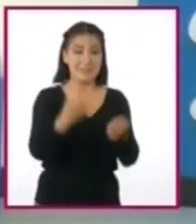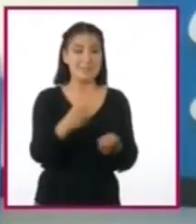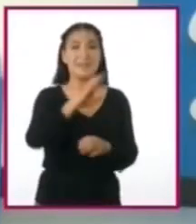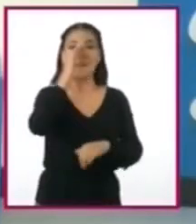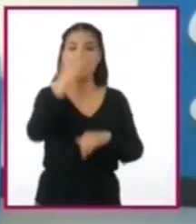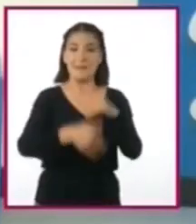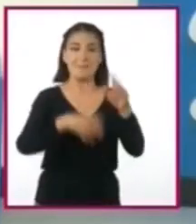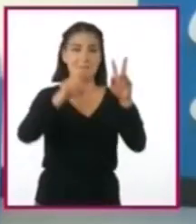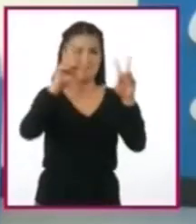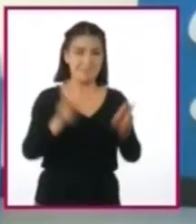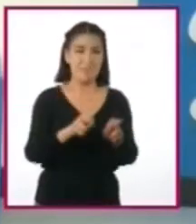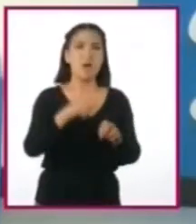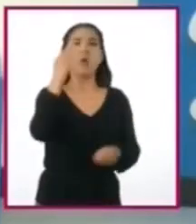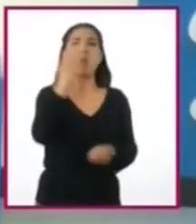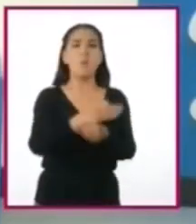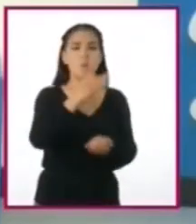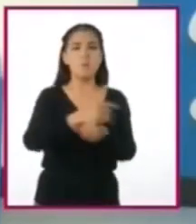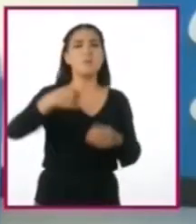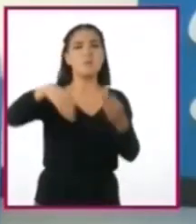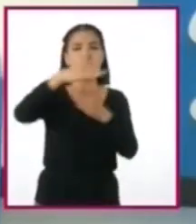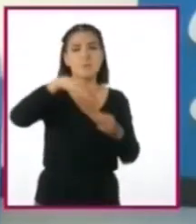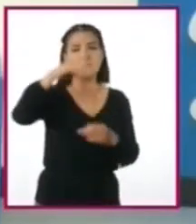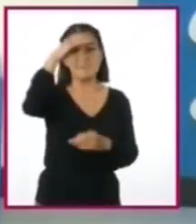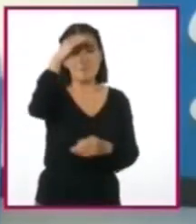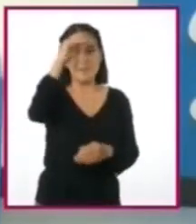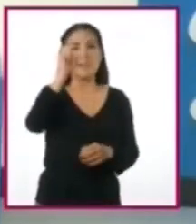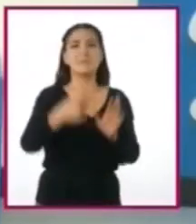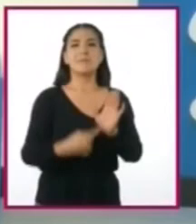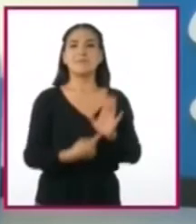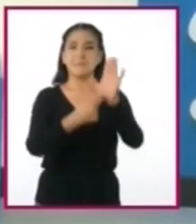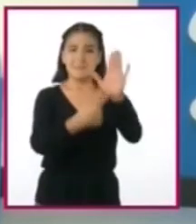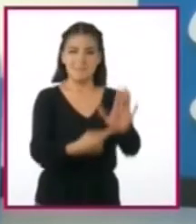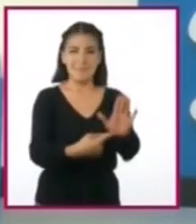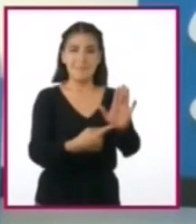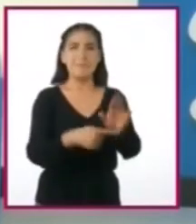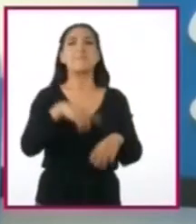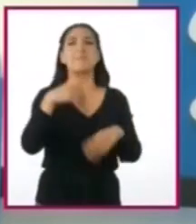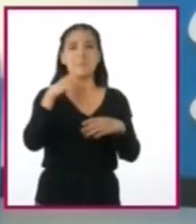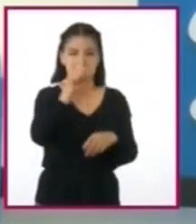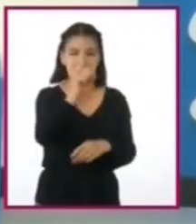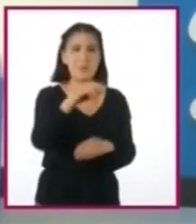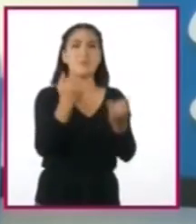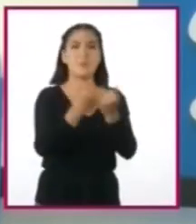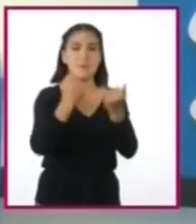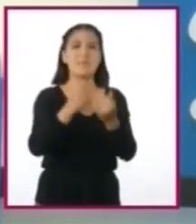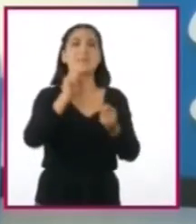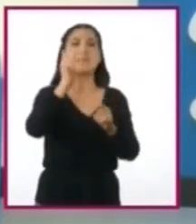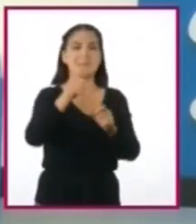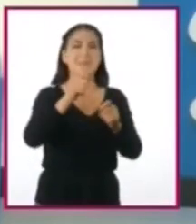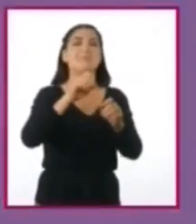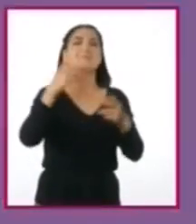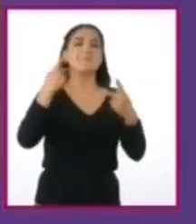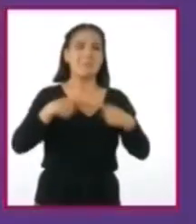hoy vamos a reflexionar con una presentación que precisamente involucra a un personaje ya